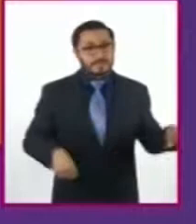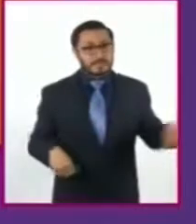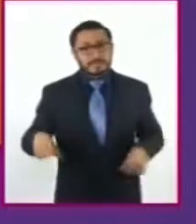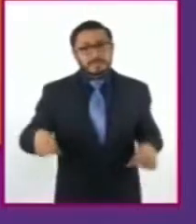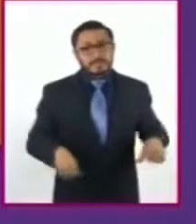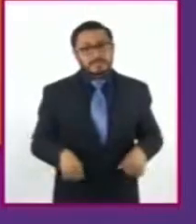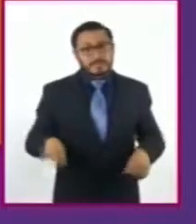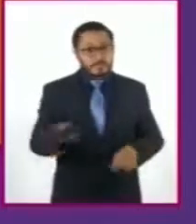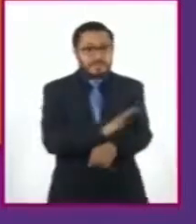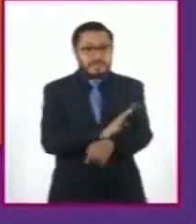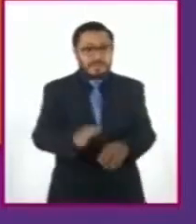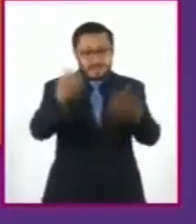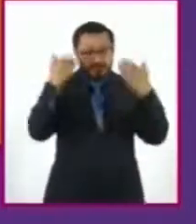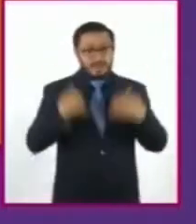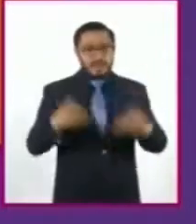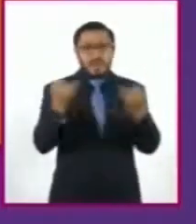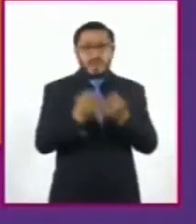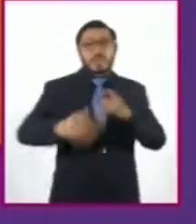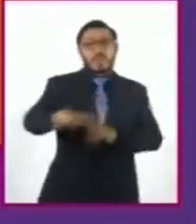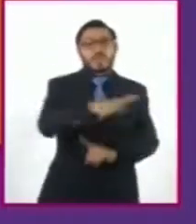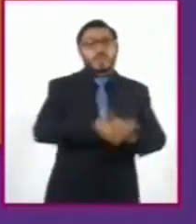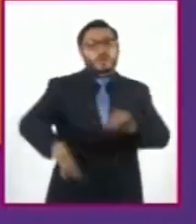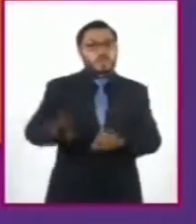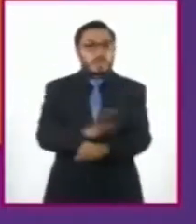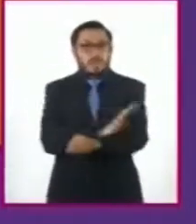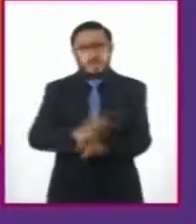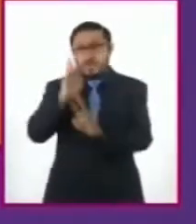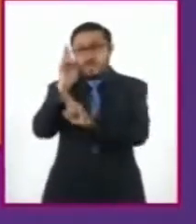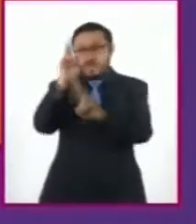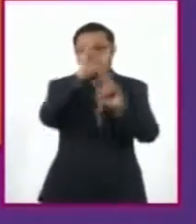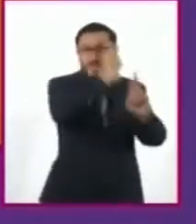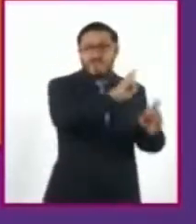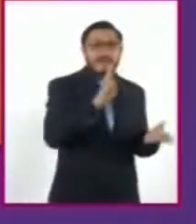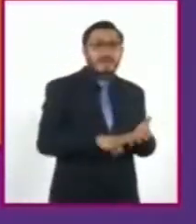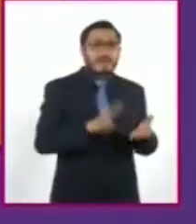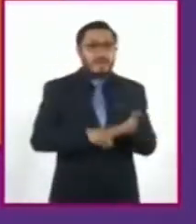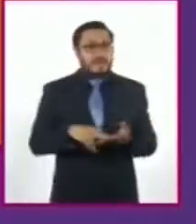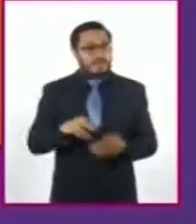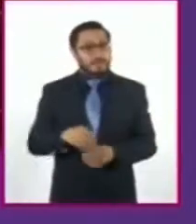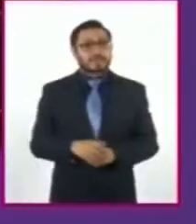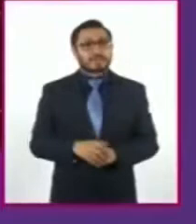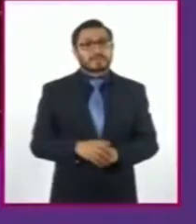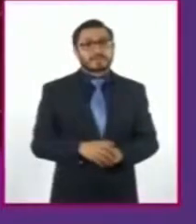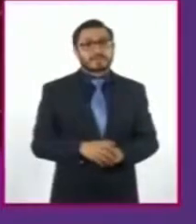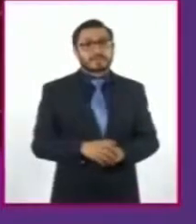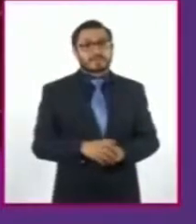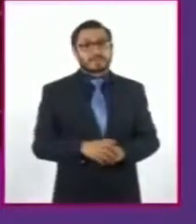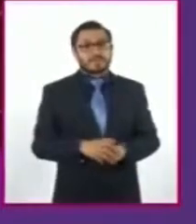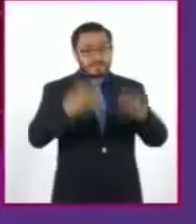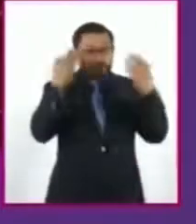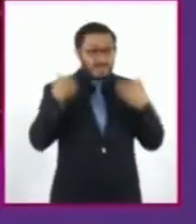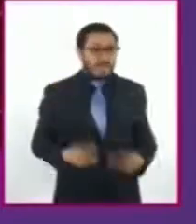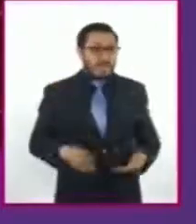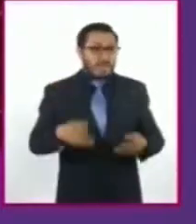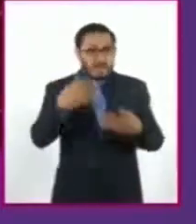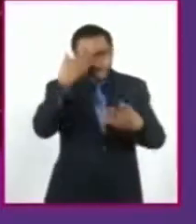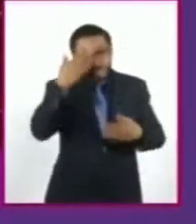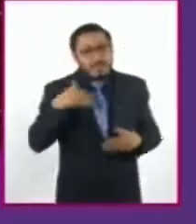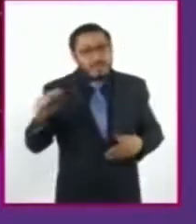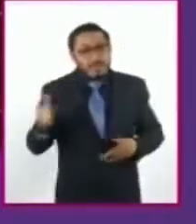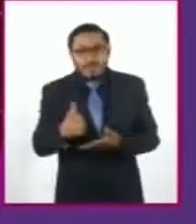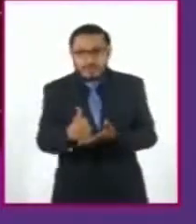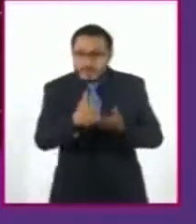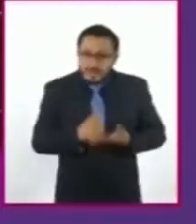para mí y para los que me rodean, teniendo respeto y valores ante todo. Mi potencial me ayuda en la escuela a